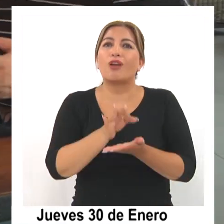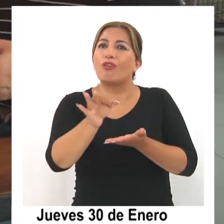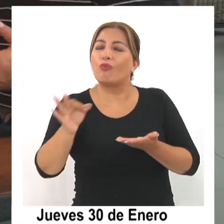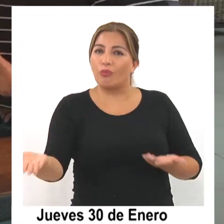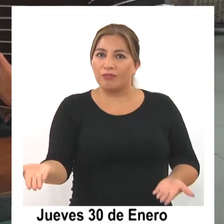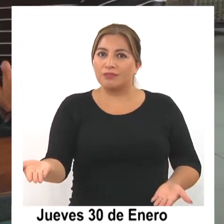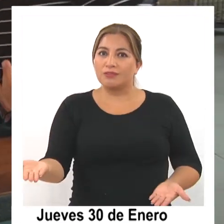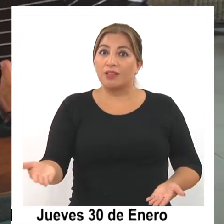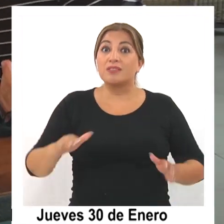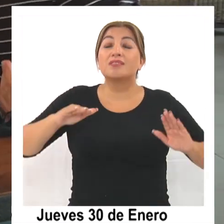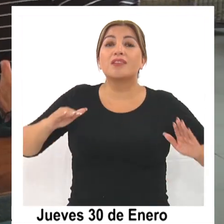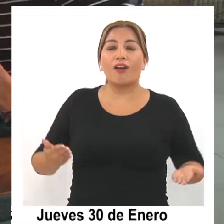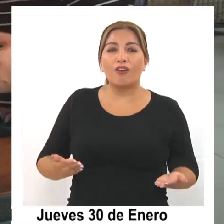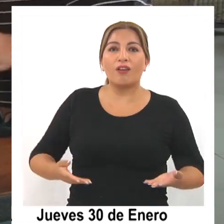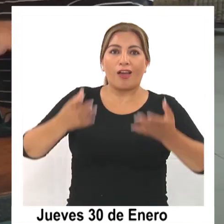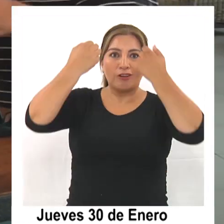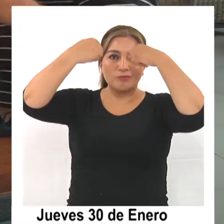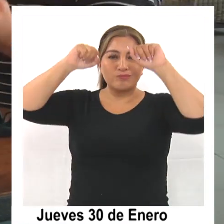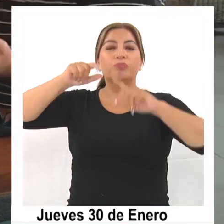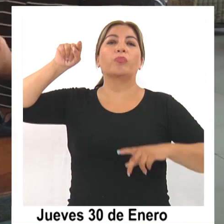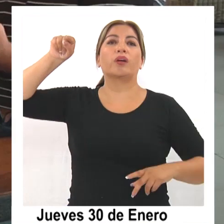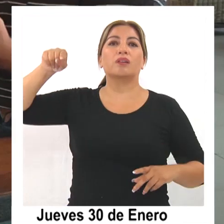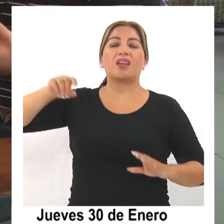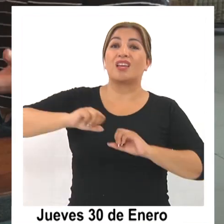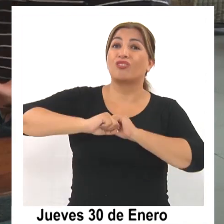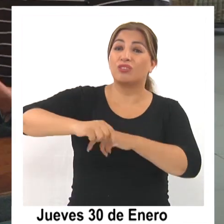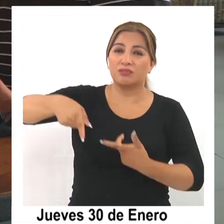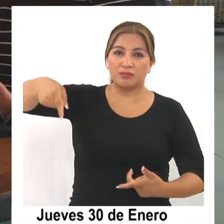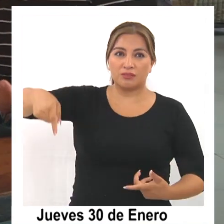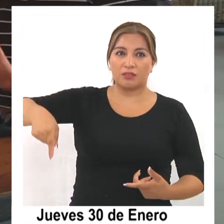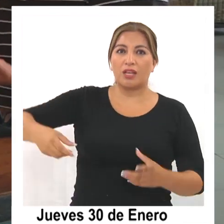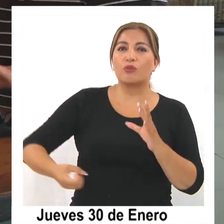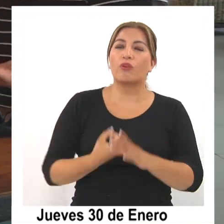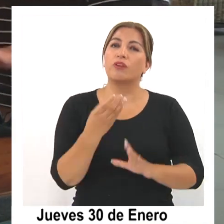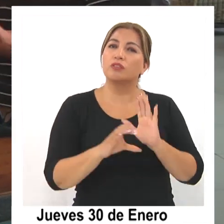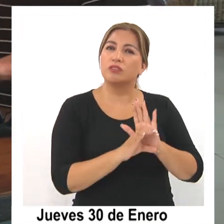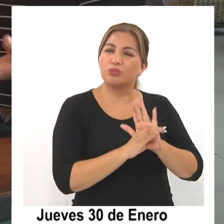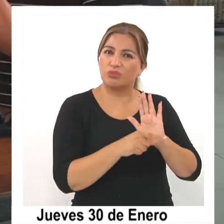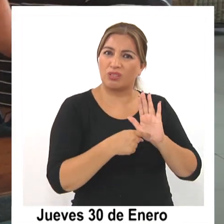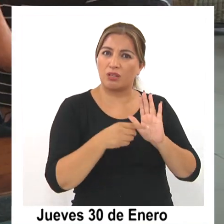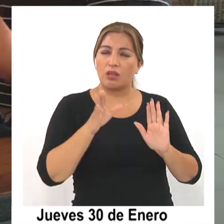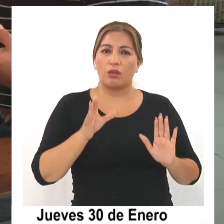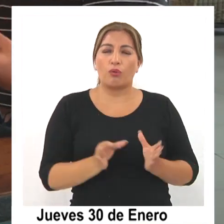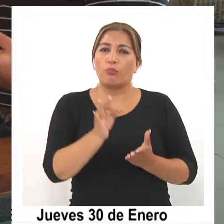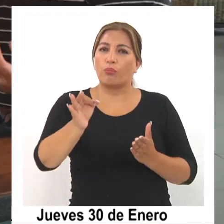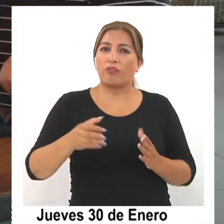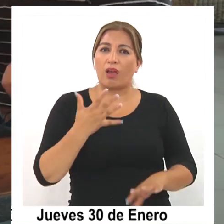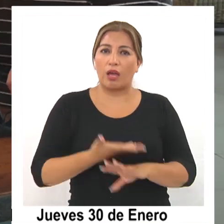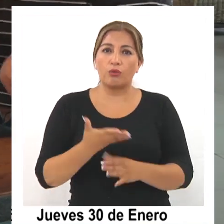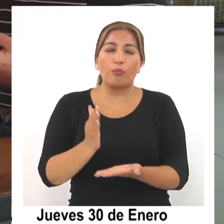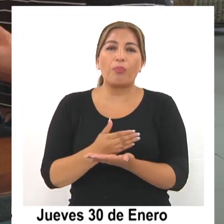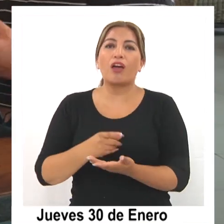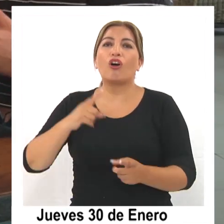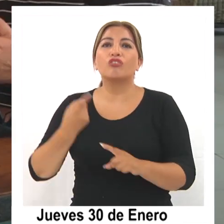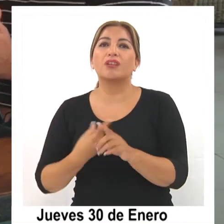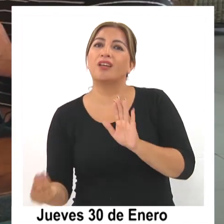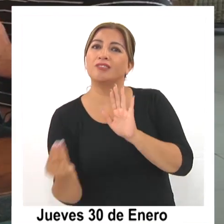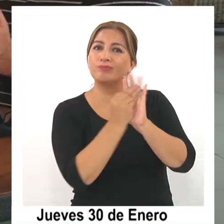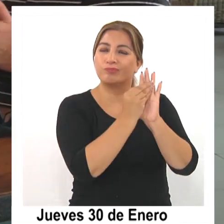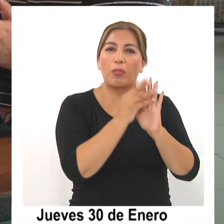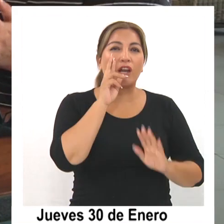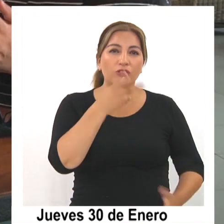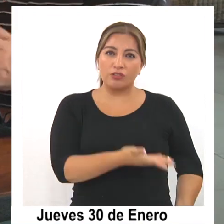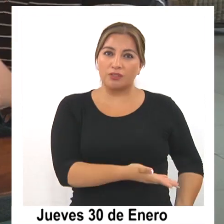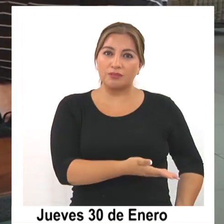si llegase a ganar un rechazo hacia hacer una nueva constitución ¿habría algún plan de poderlos incluir para ser